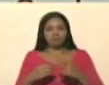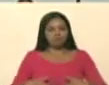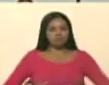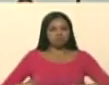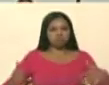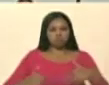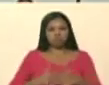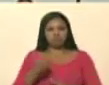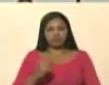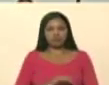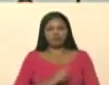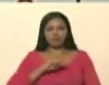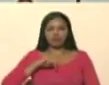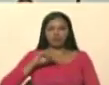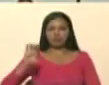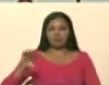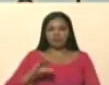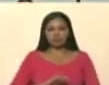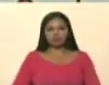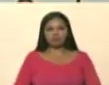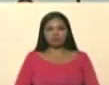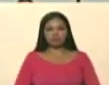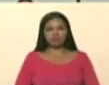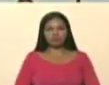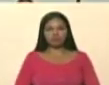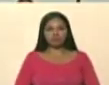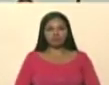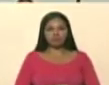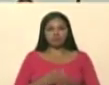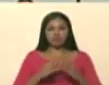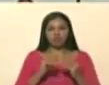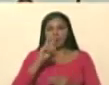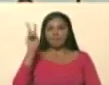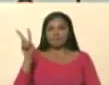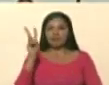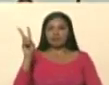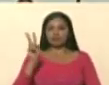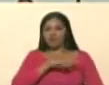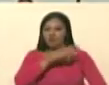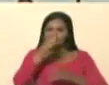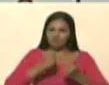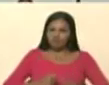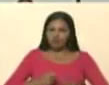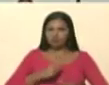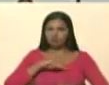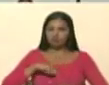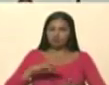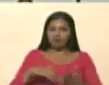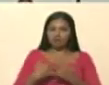de nuestro país para la venezuela potencia estamos en un momento